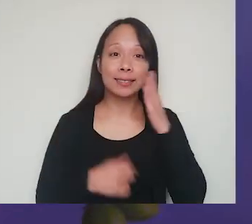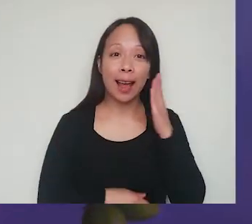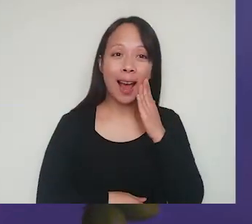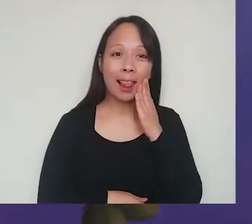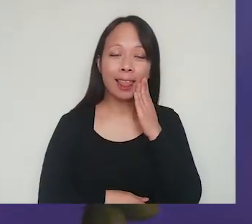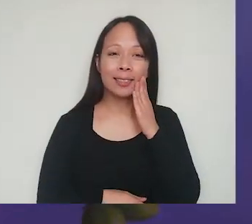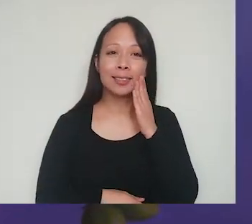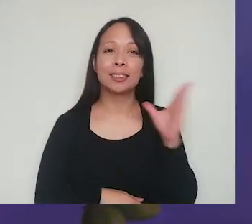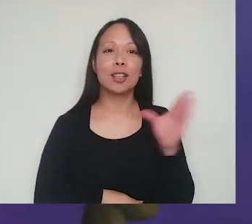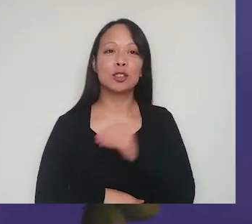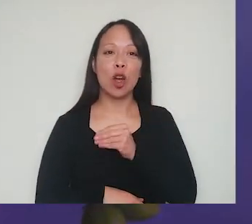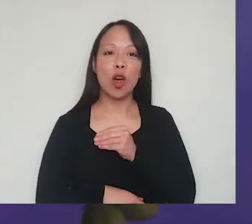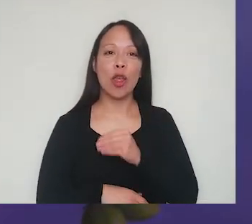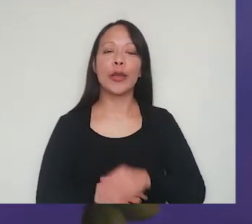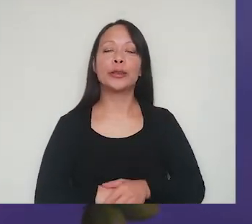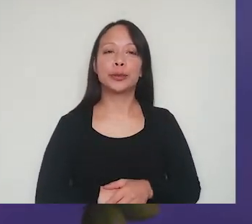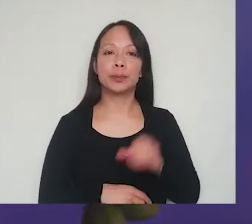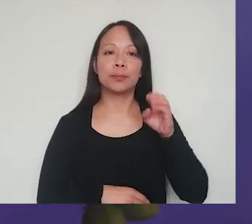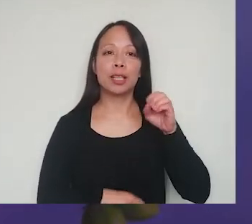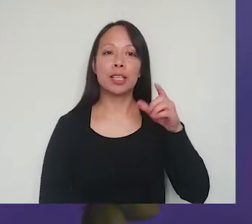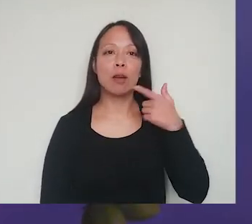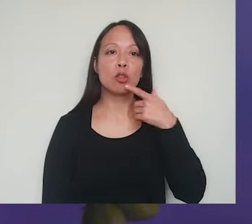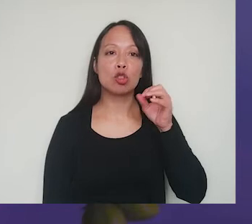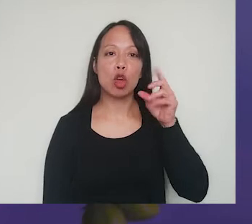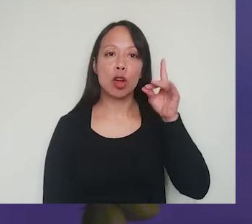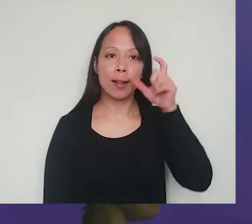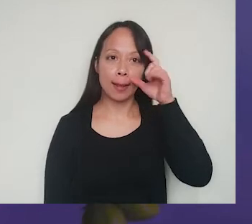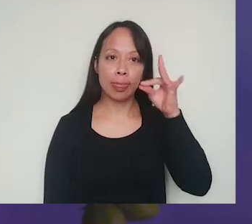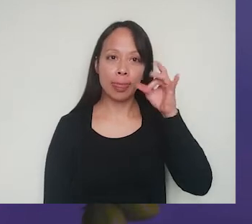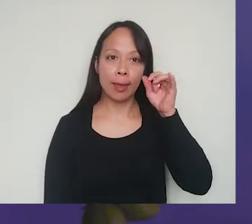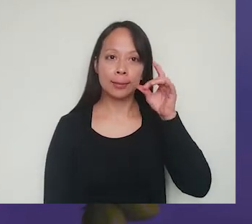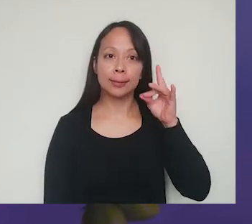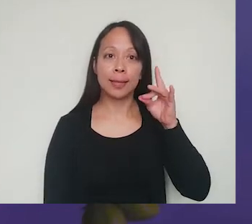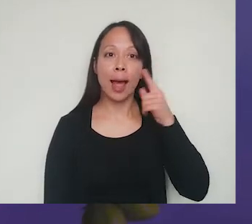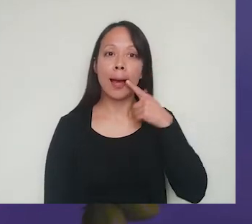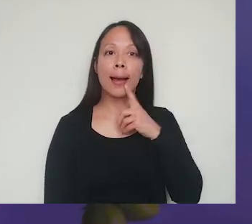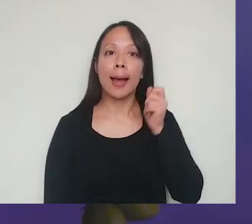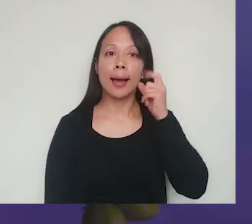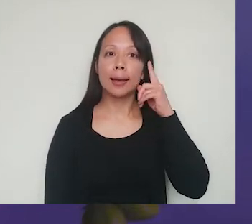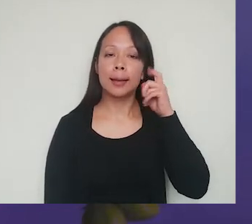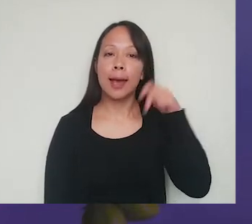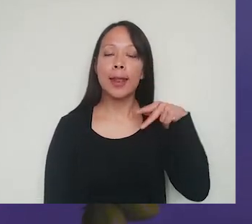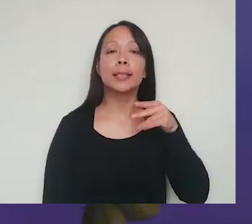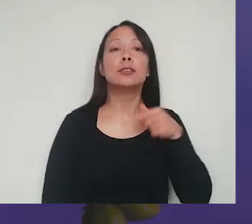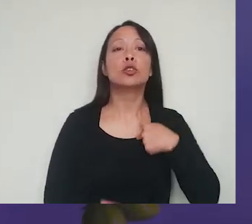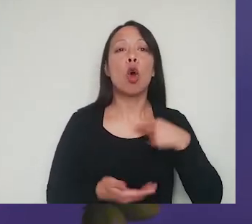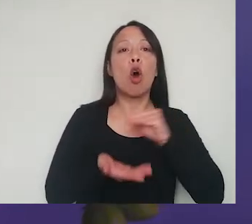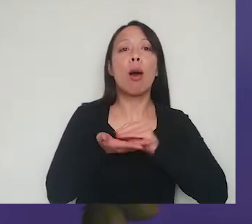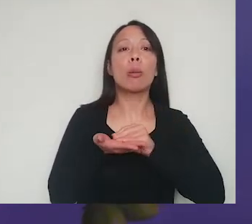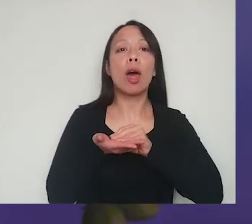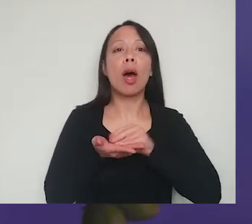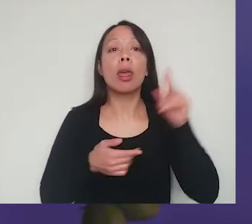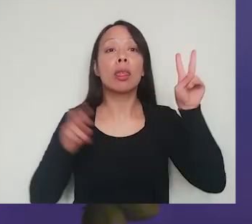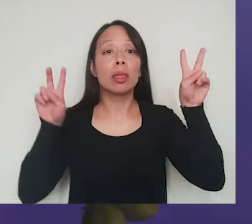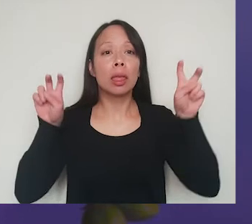Bueno, hola, buenas tardes a todos. Mi nombre es Soledad Tagliani, yo soy abogada. El